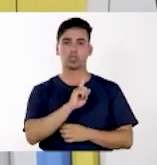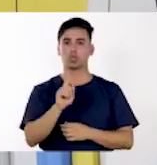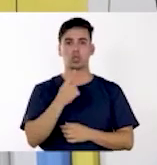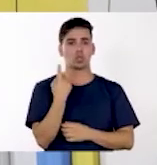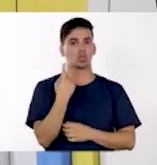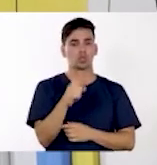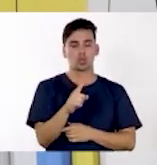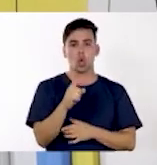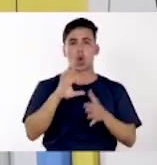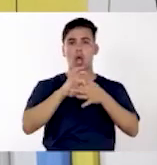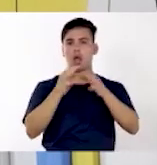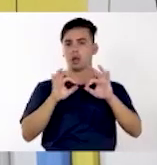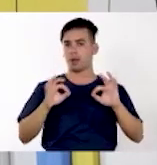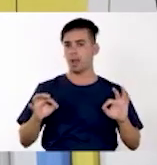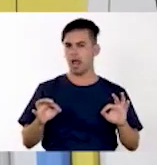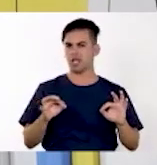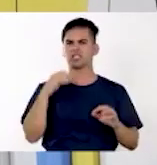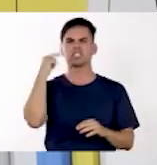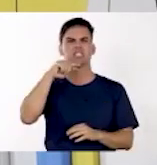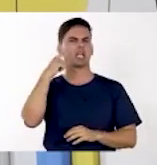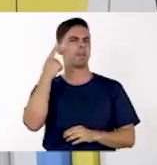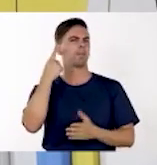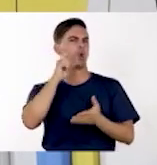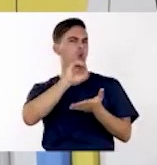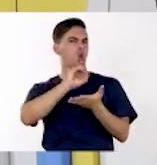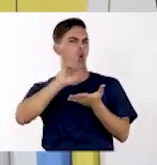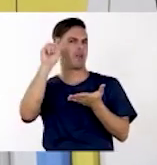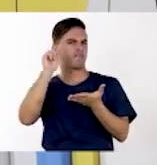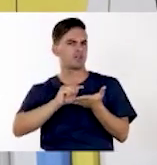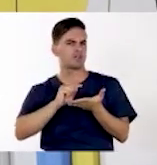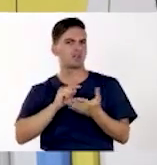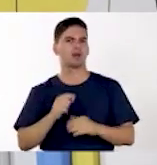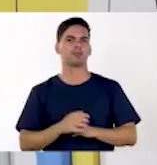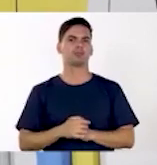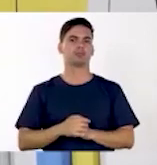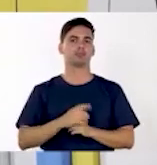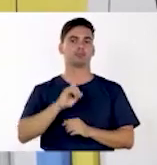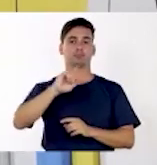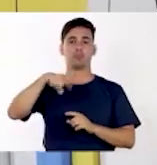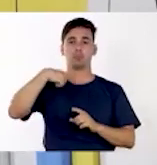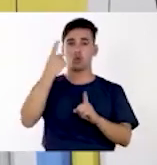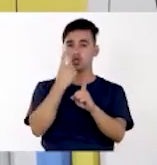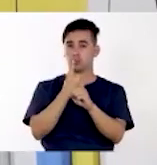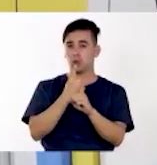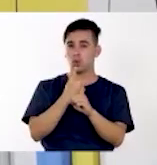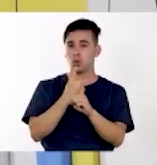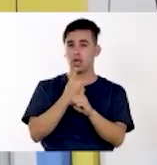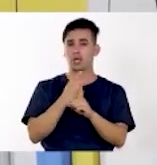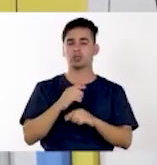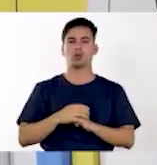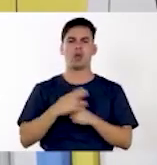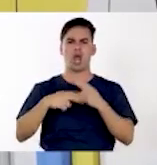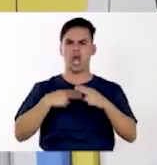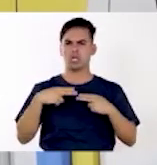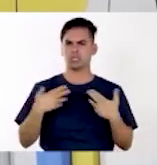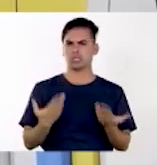es la gramática, en la ortografía. Para el próximo encuentro vamos a poner